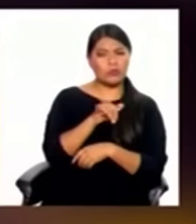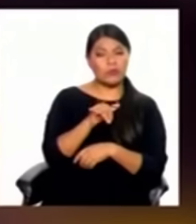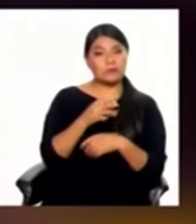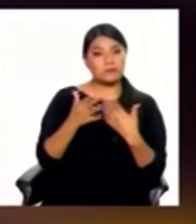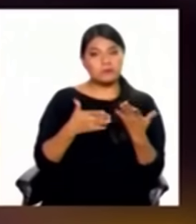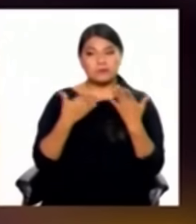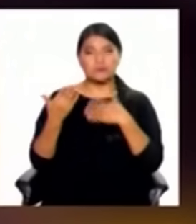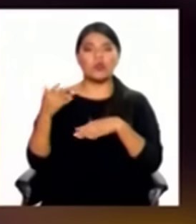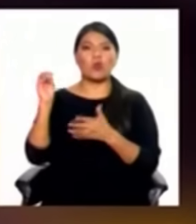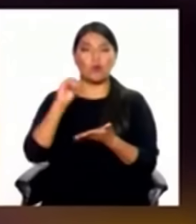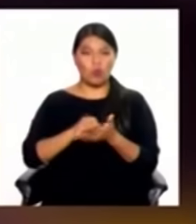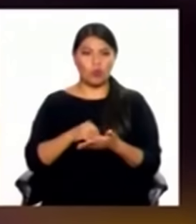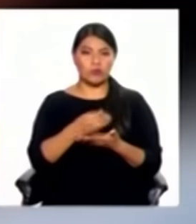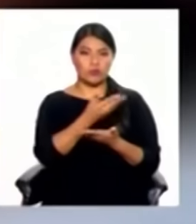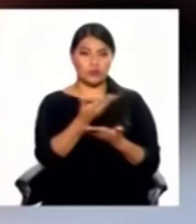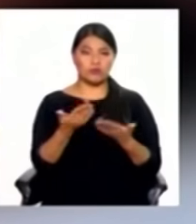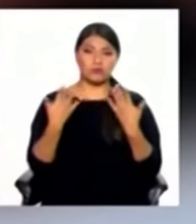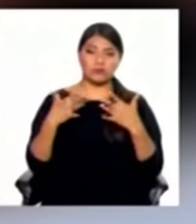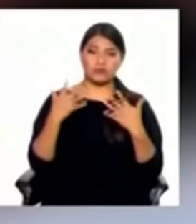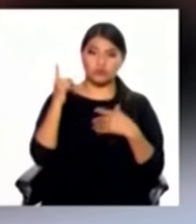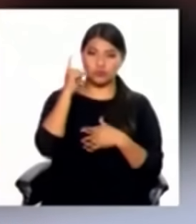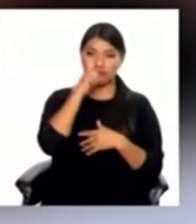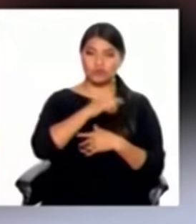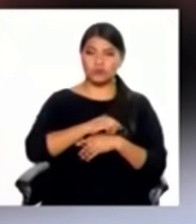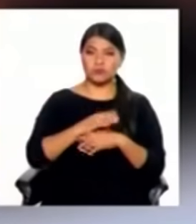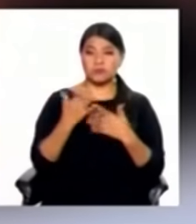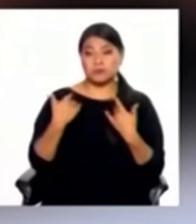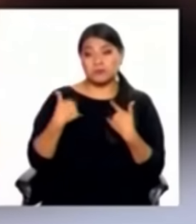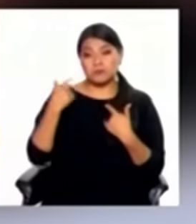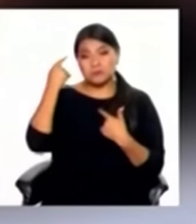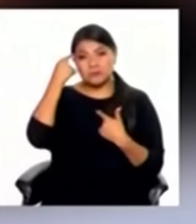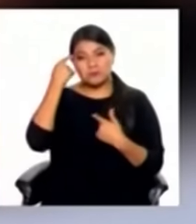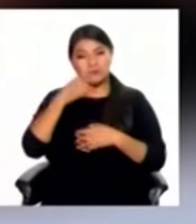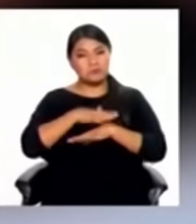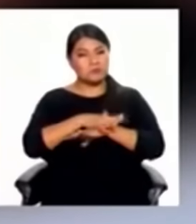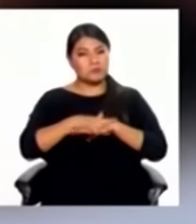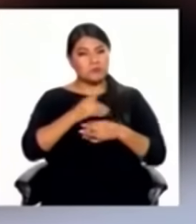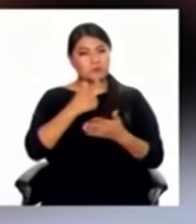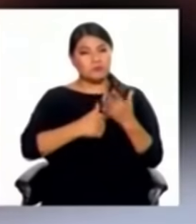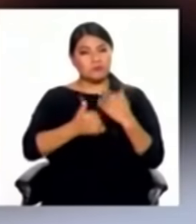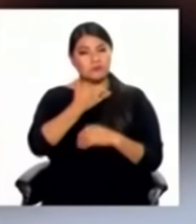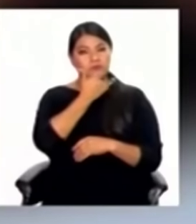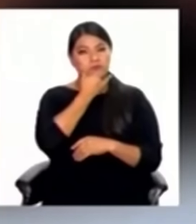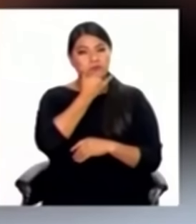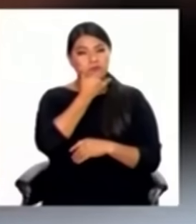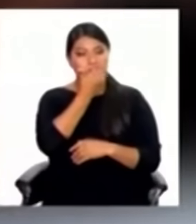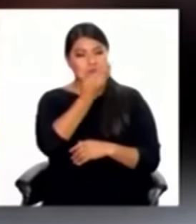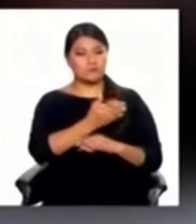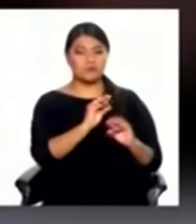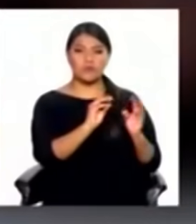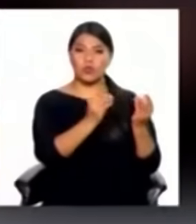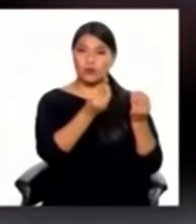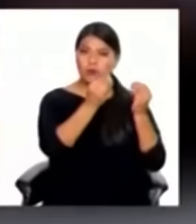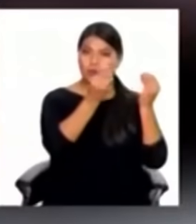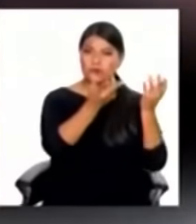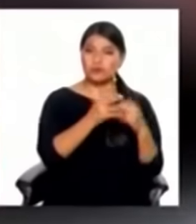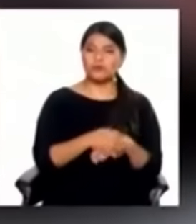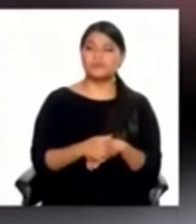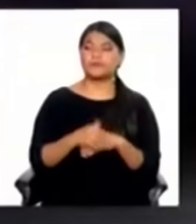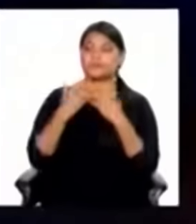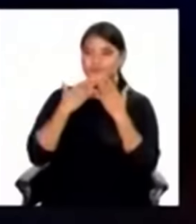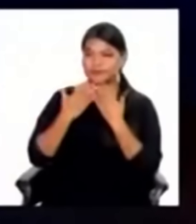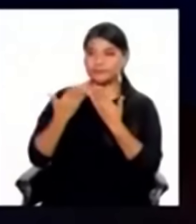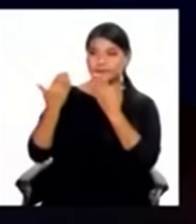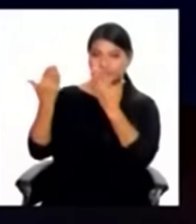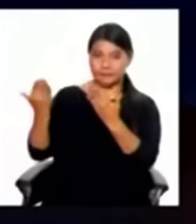los protagonistas de sucesos que realmente nos llaman a pensar qué está pasando con nuestros jóvenes. Le agradecemos mucho, en